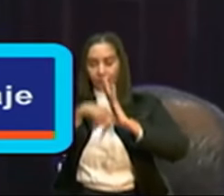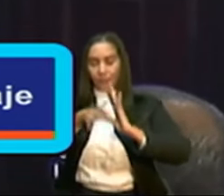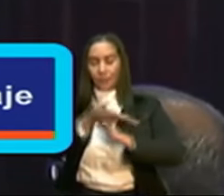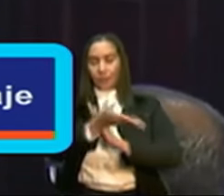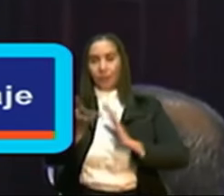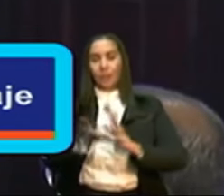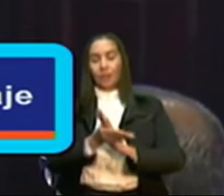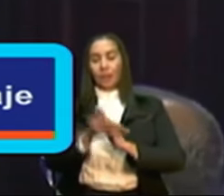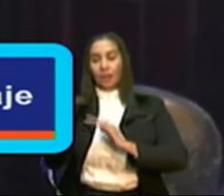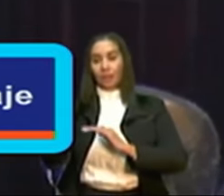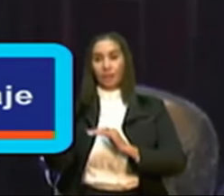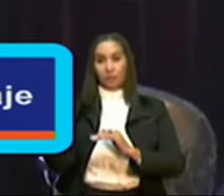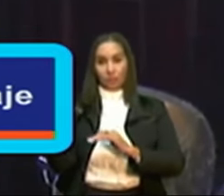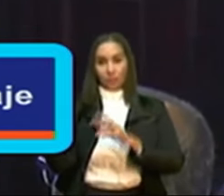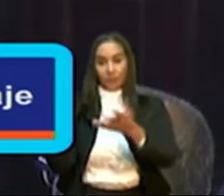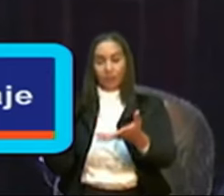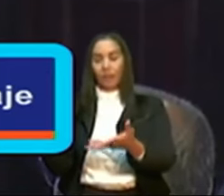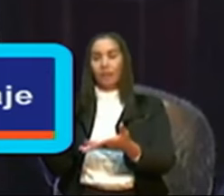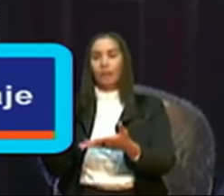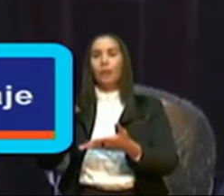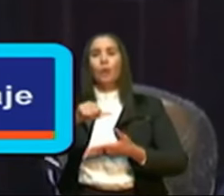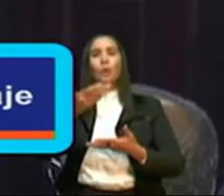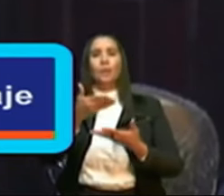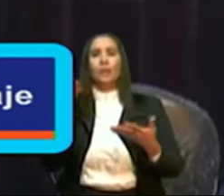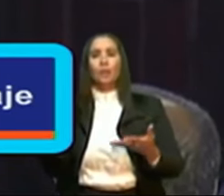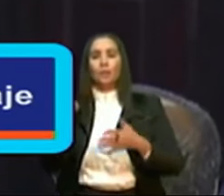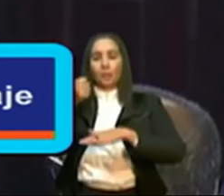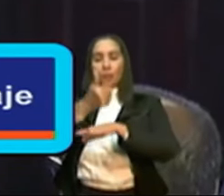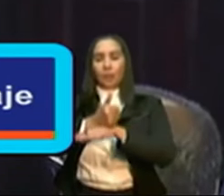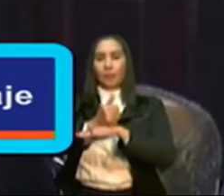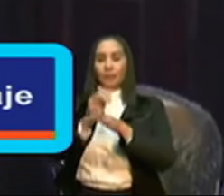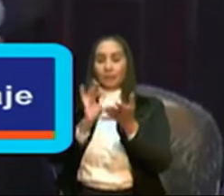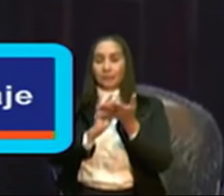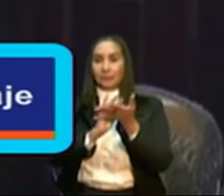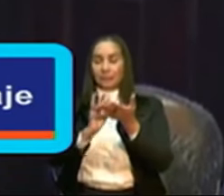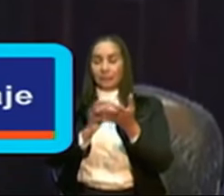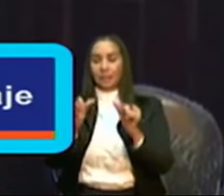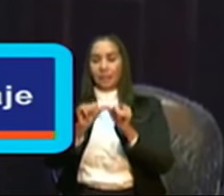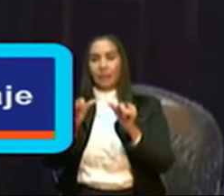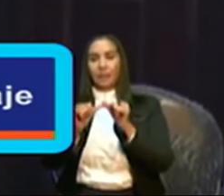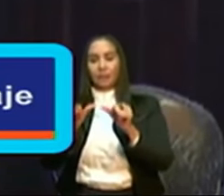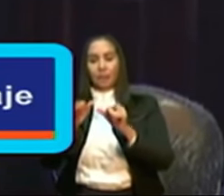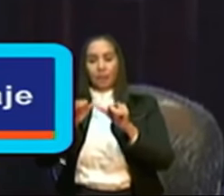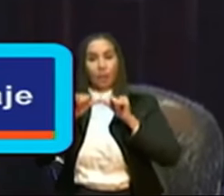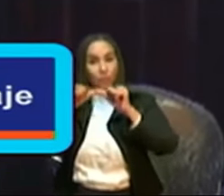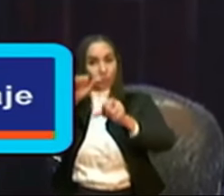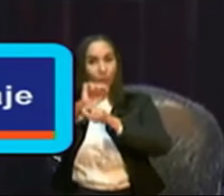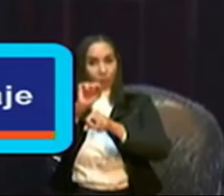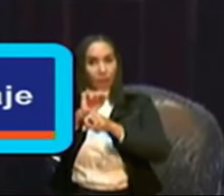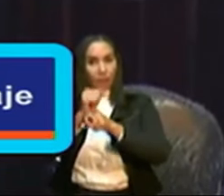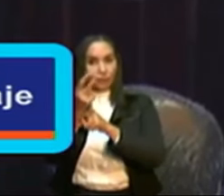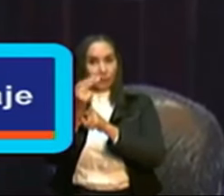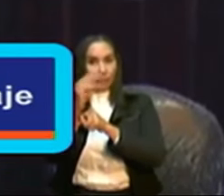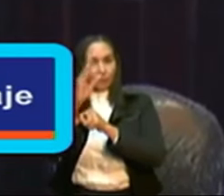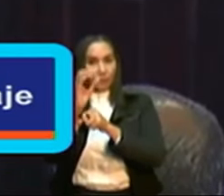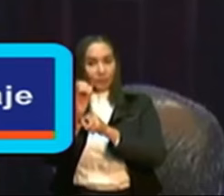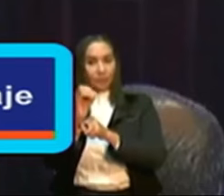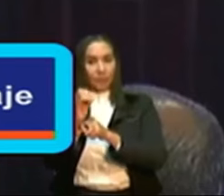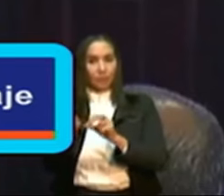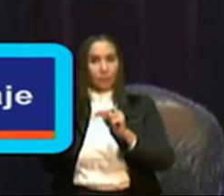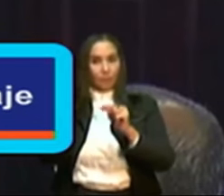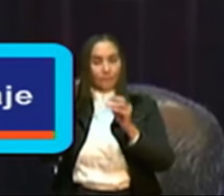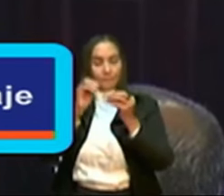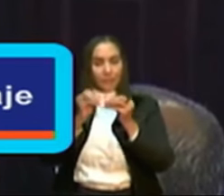en ese hospital y otras cosas como la planta de tratamiento y el avance en general de la obra, porque se ha avanzado un 13%, que como